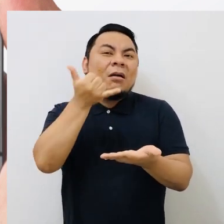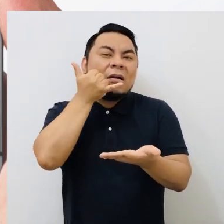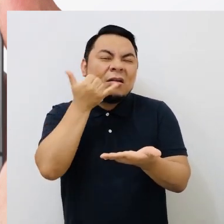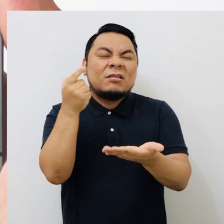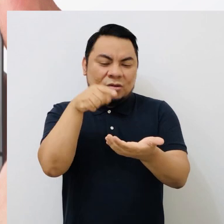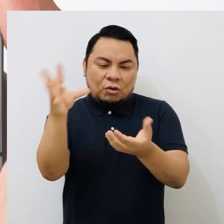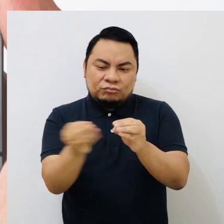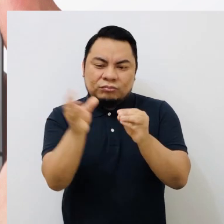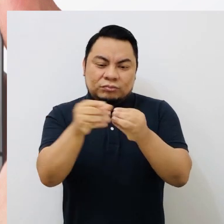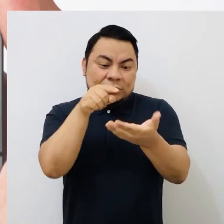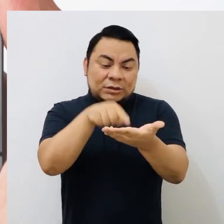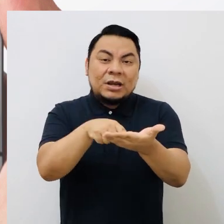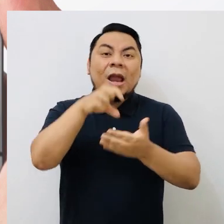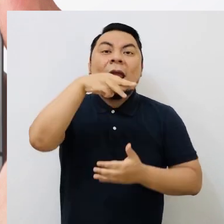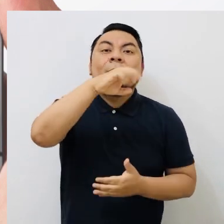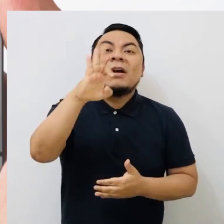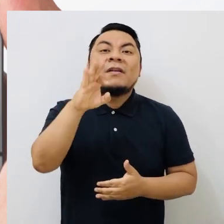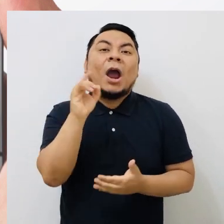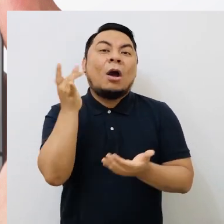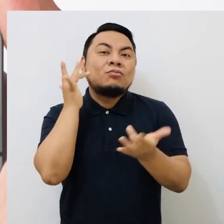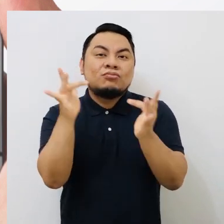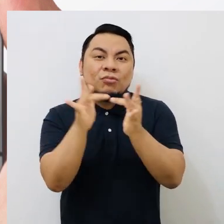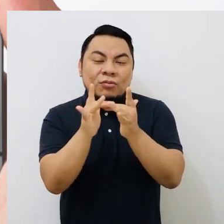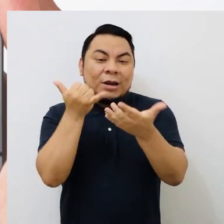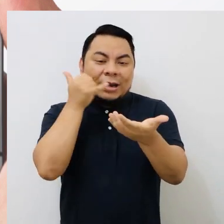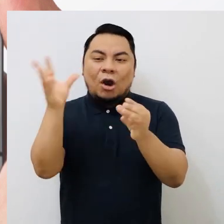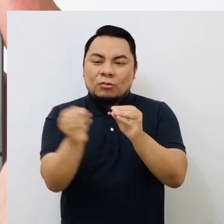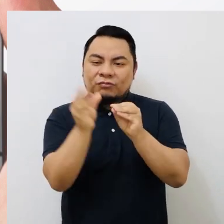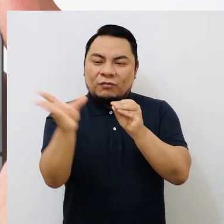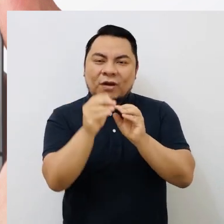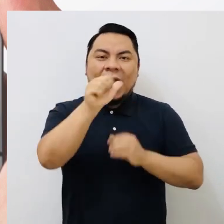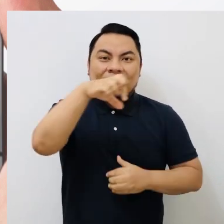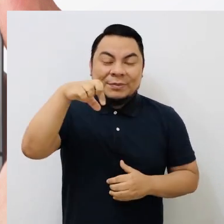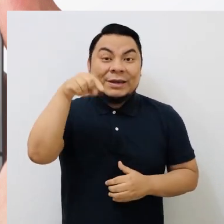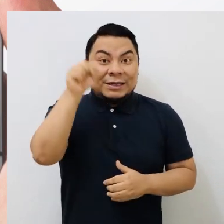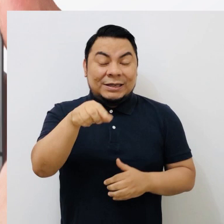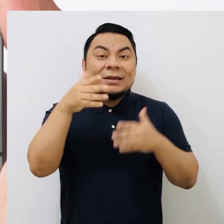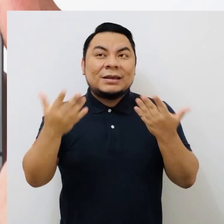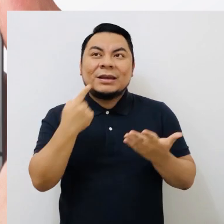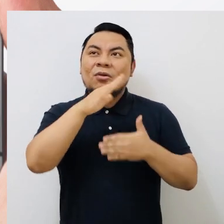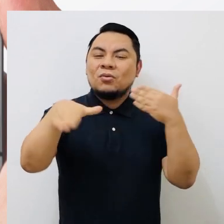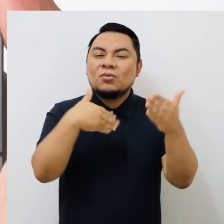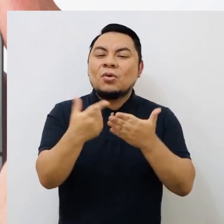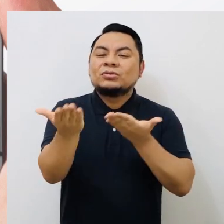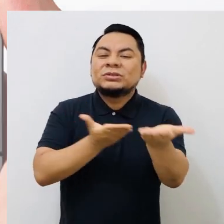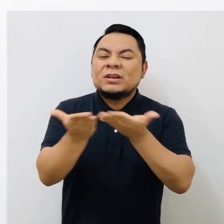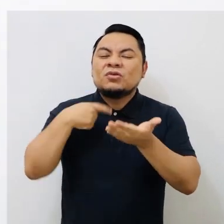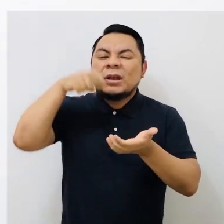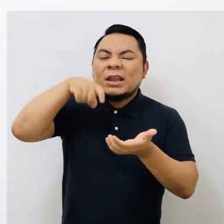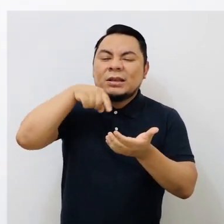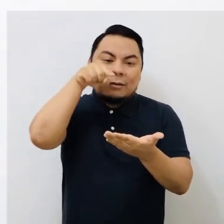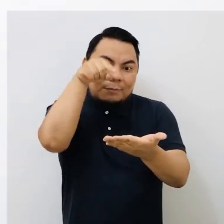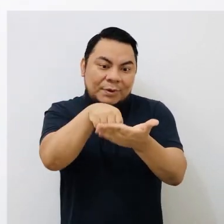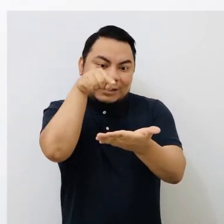Inscribe en el buscador MEFmóvil e instala la aplicación. En el menú, selecciona el trámite o servicio que requieras.